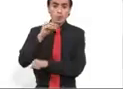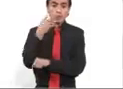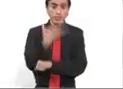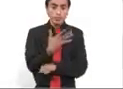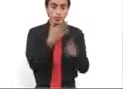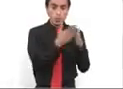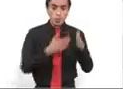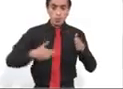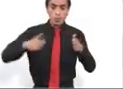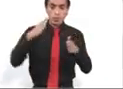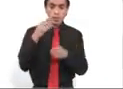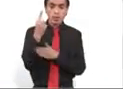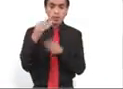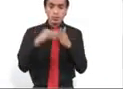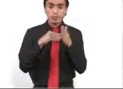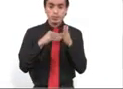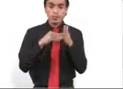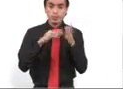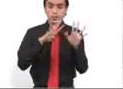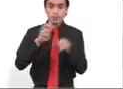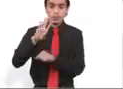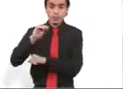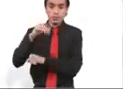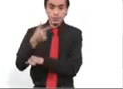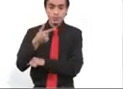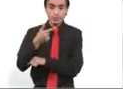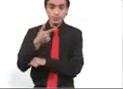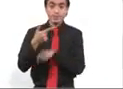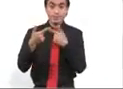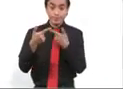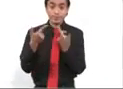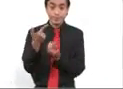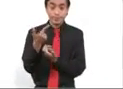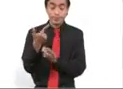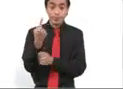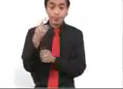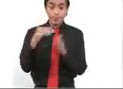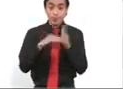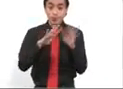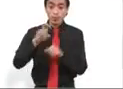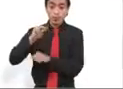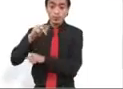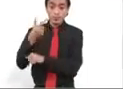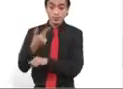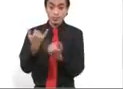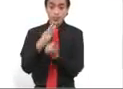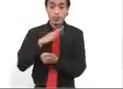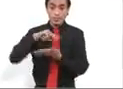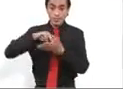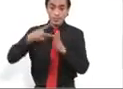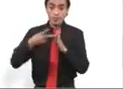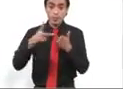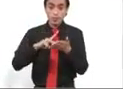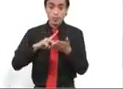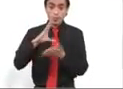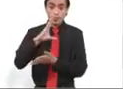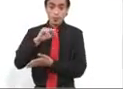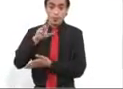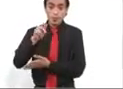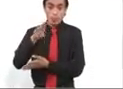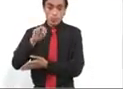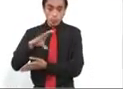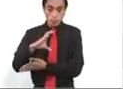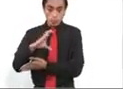1995 al 97. En el 97, con la entrada del ingeniero Cuauhtémoc Cárdenas, se logró